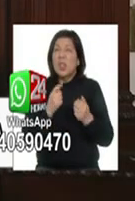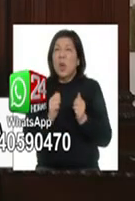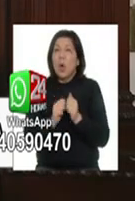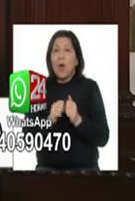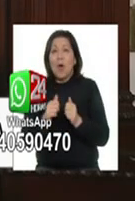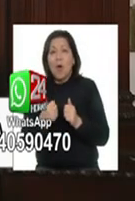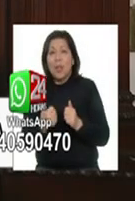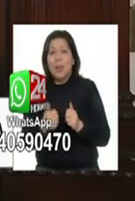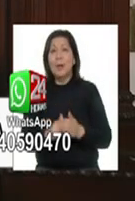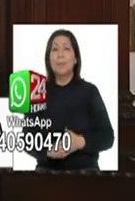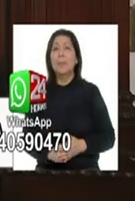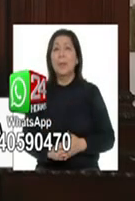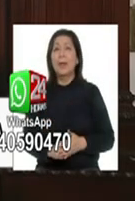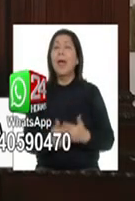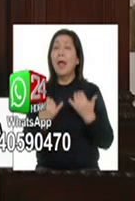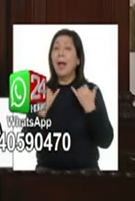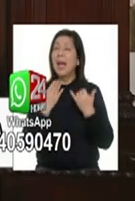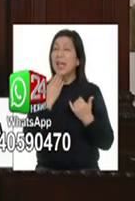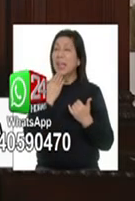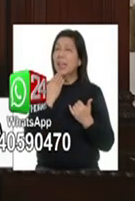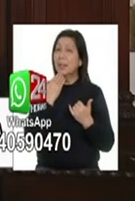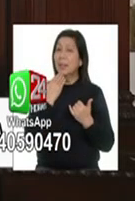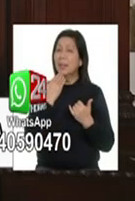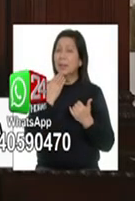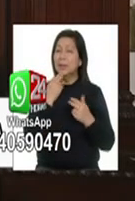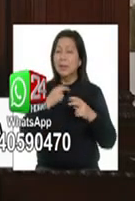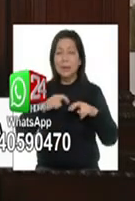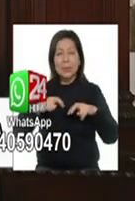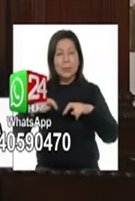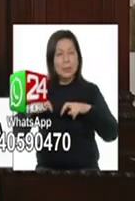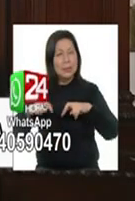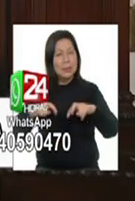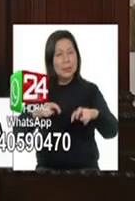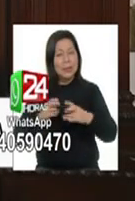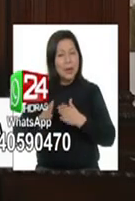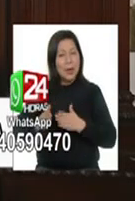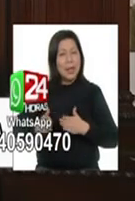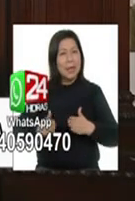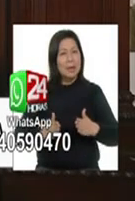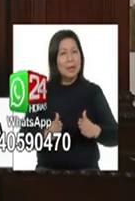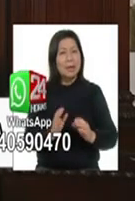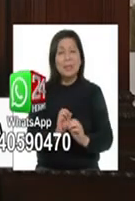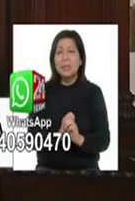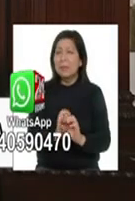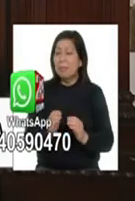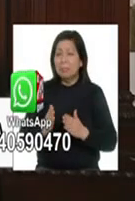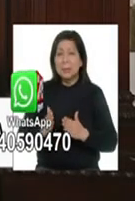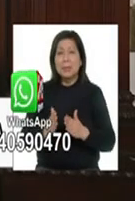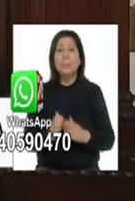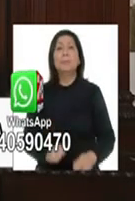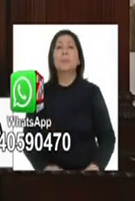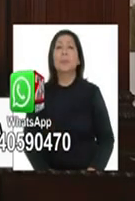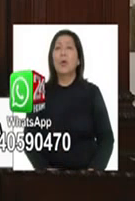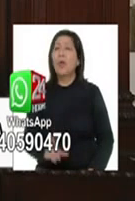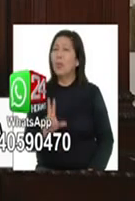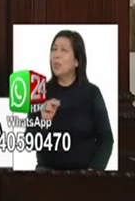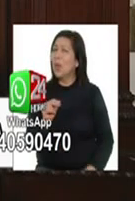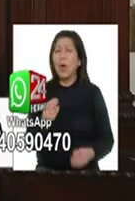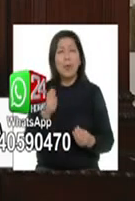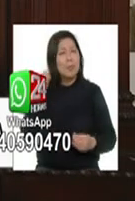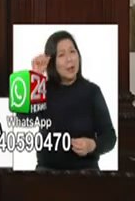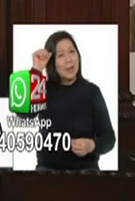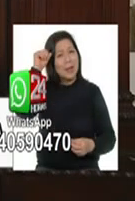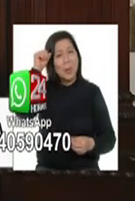otros y a quienes transitaron por aquellos caminos sin mí no como